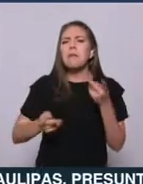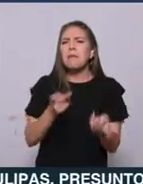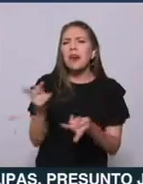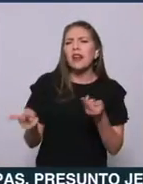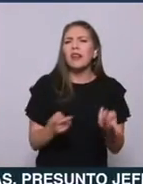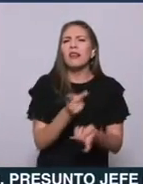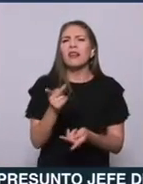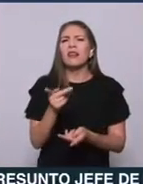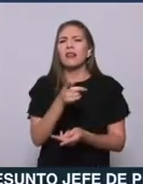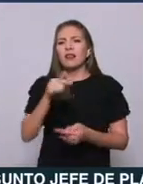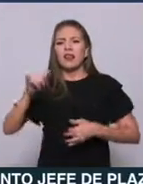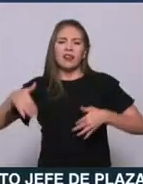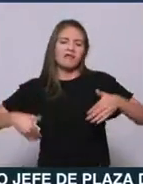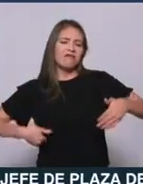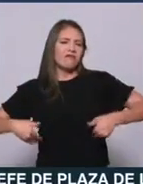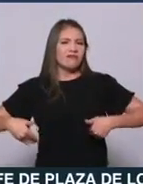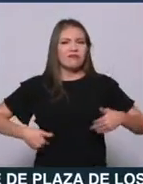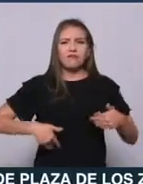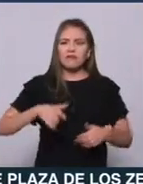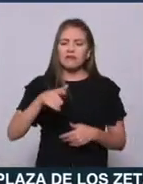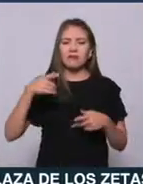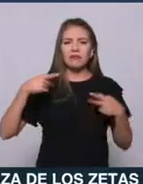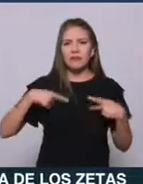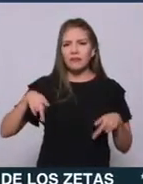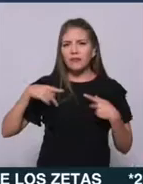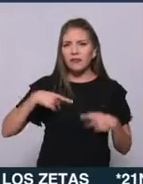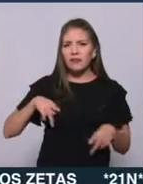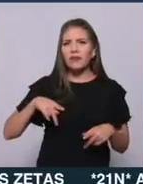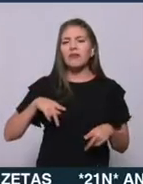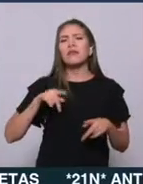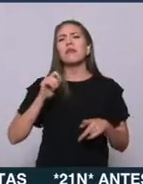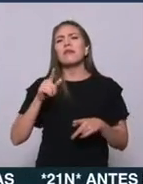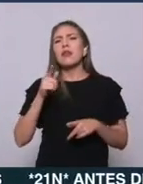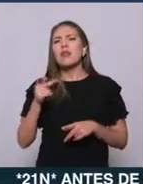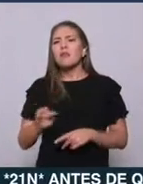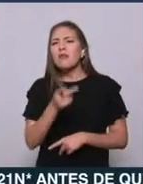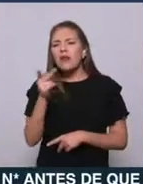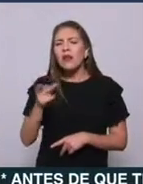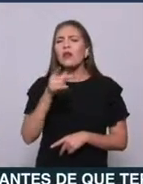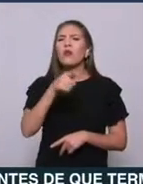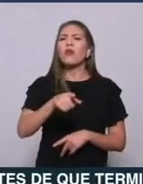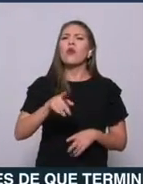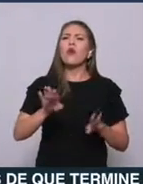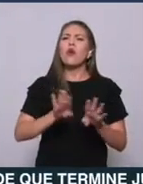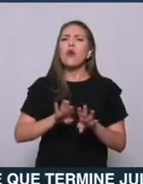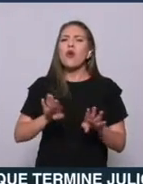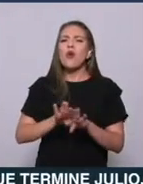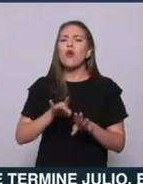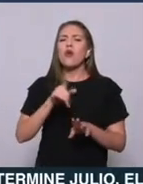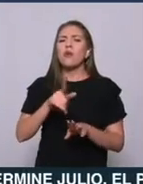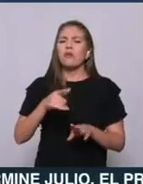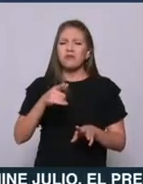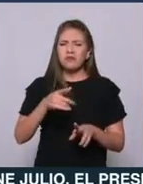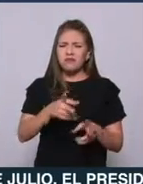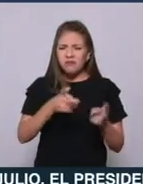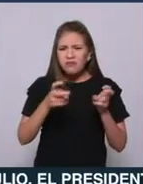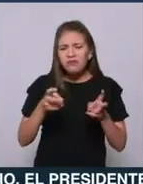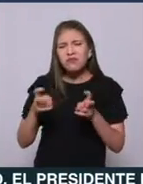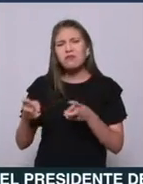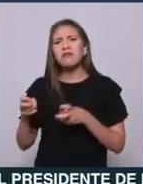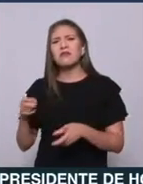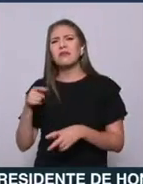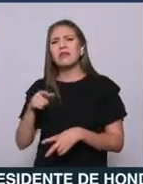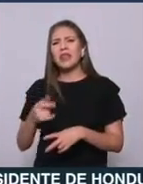primera pregunta en relación a lo que ocurre con la violencia y la inseguridad en México. ¿Había